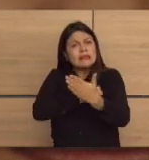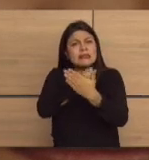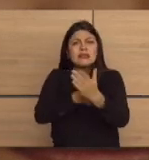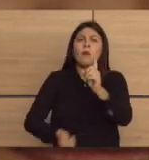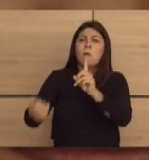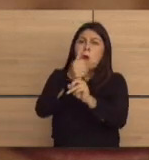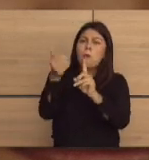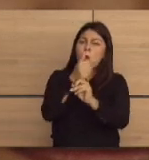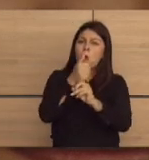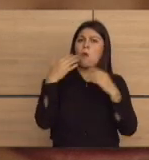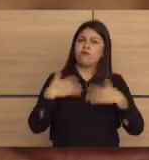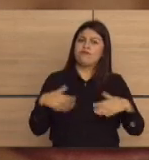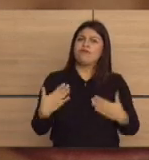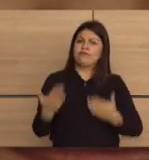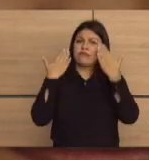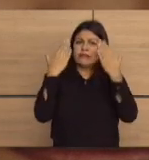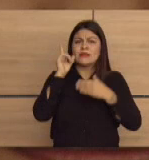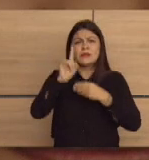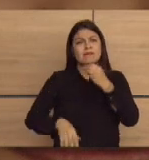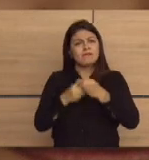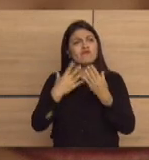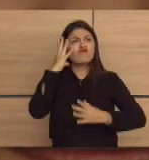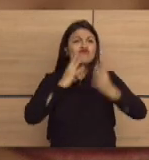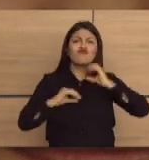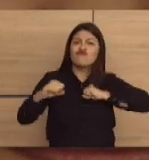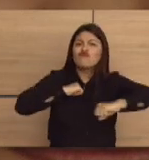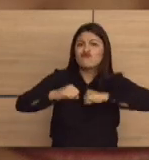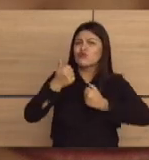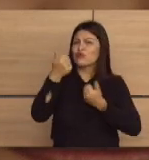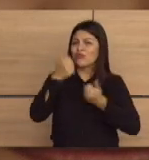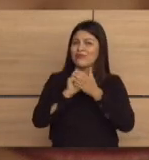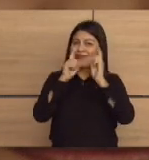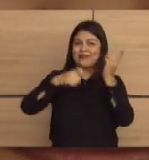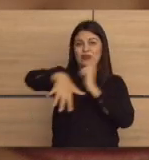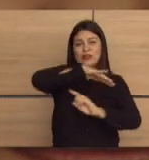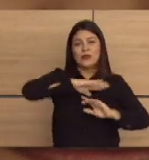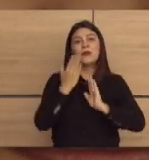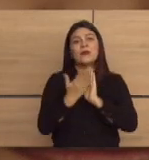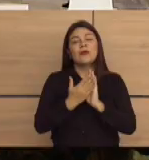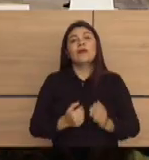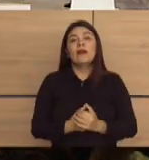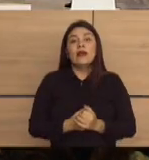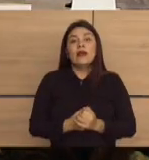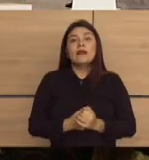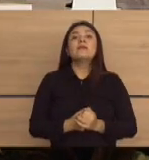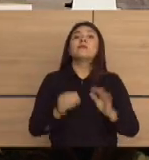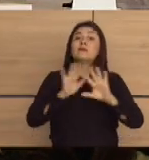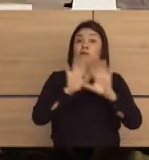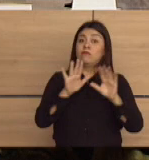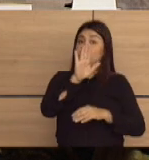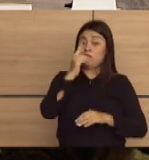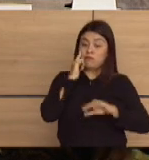grandes inversiones y grandes objetivos en el proceso educativo. Desde el punto de vista de la historia, que